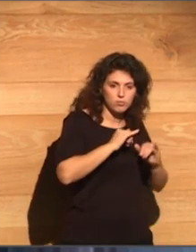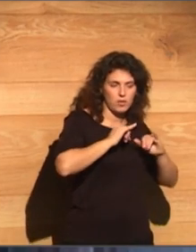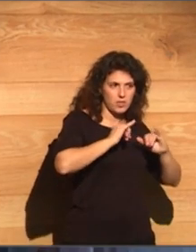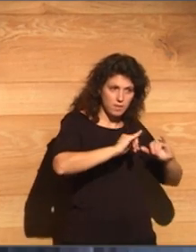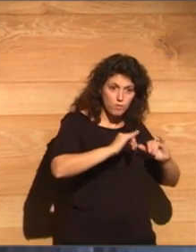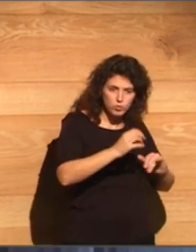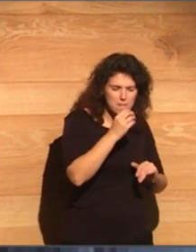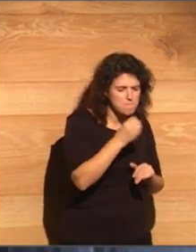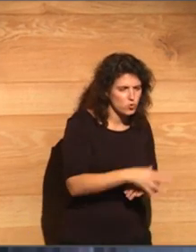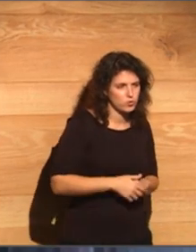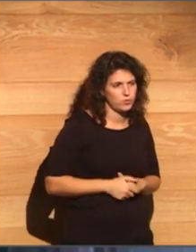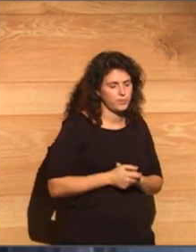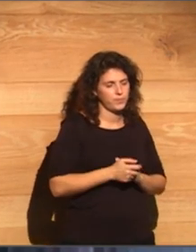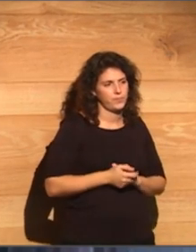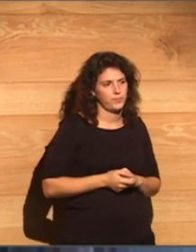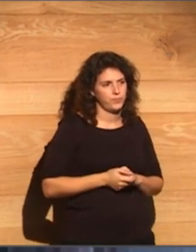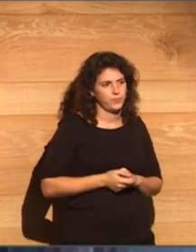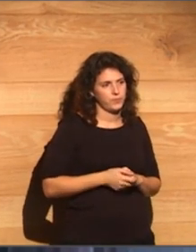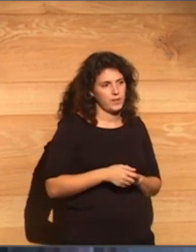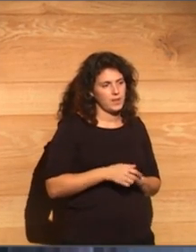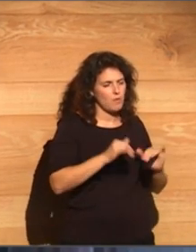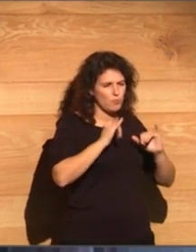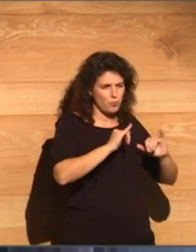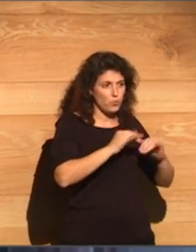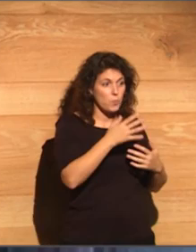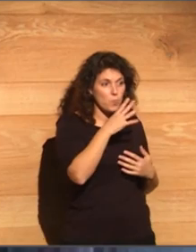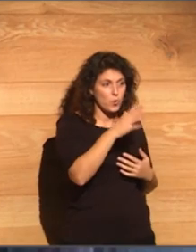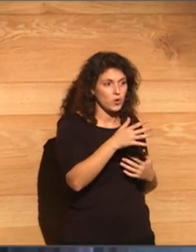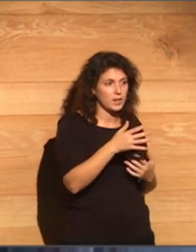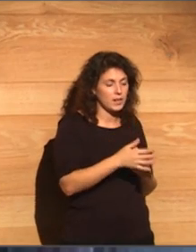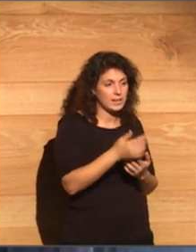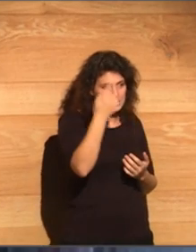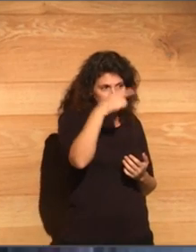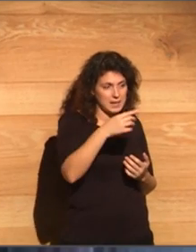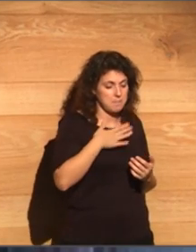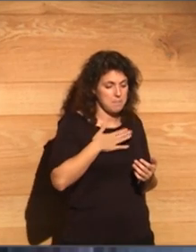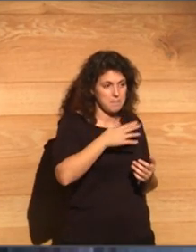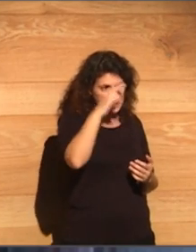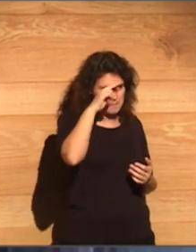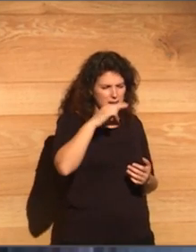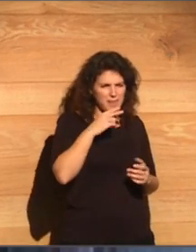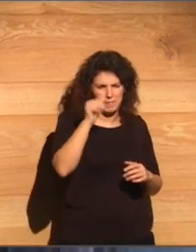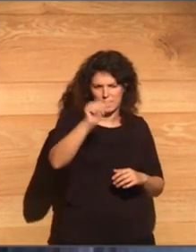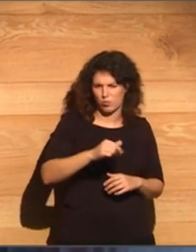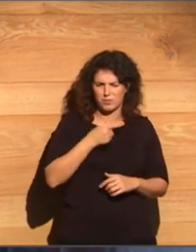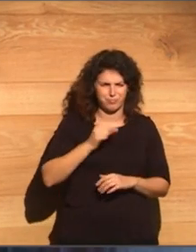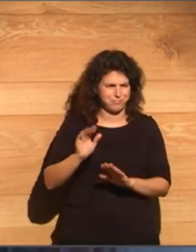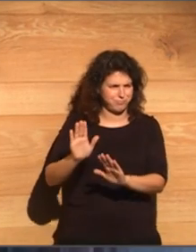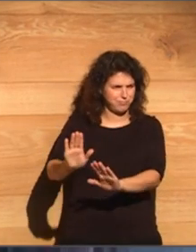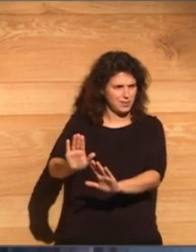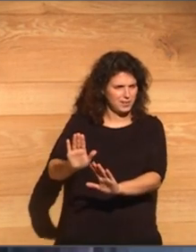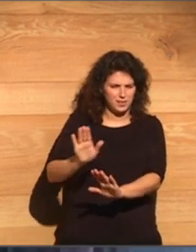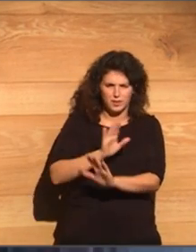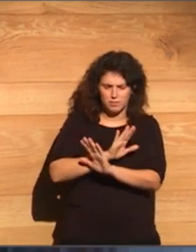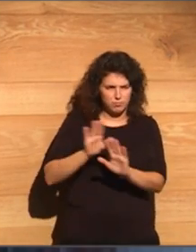muchísimo, muchísimo, muchísimo, muchísimo. Y se... De buena tinta que mi padre la aborrecía. Uh-huh. O sea,